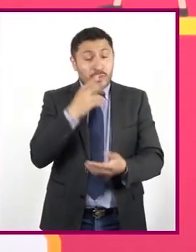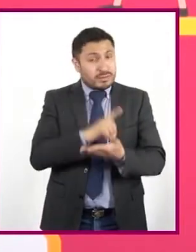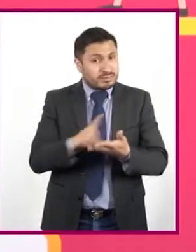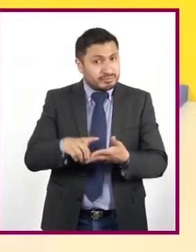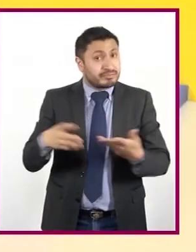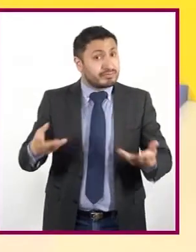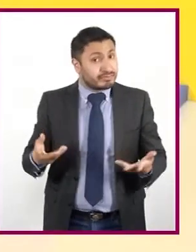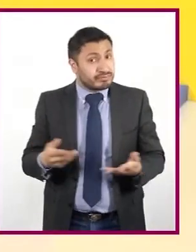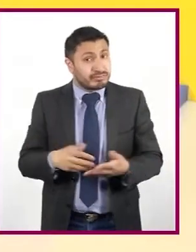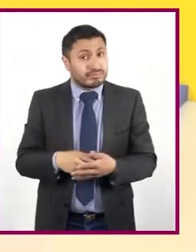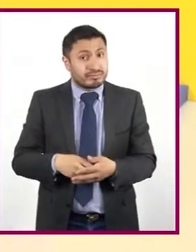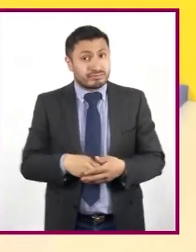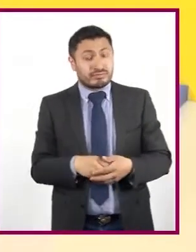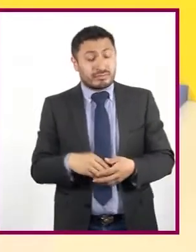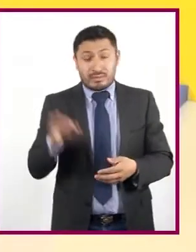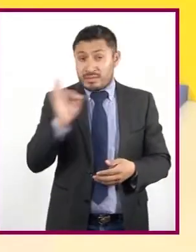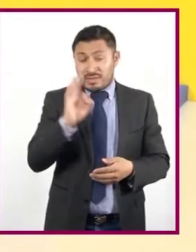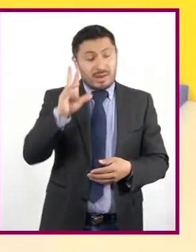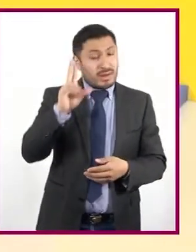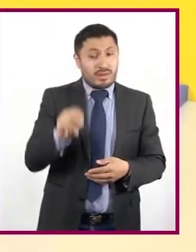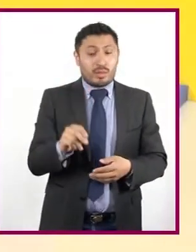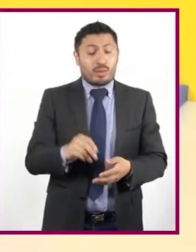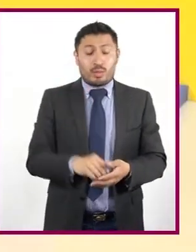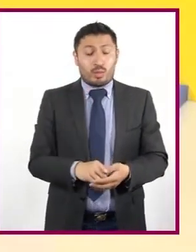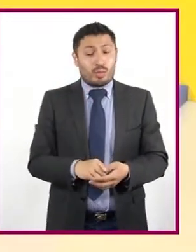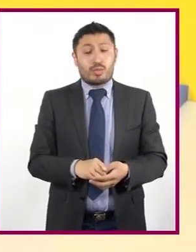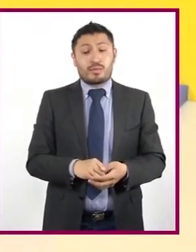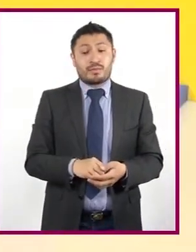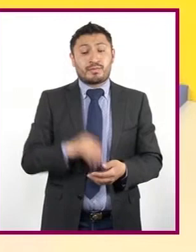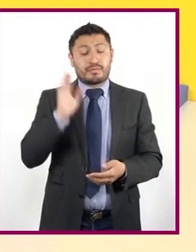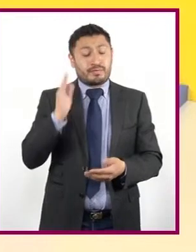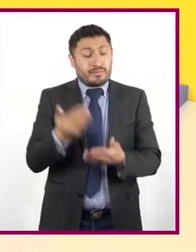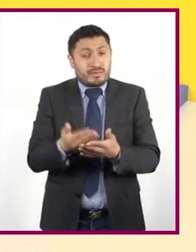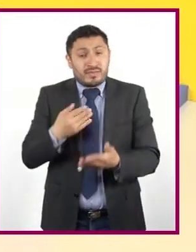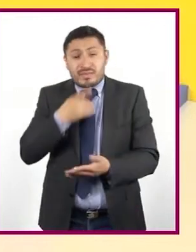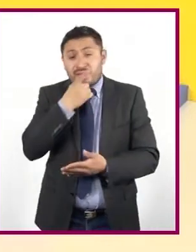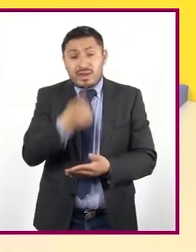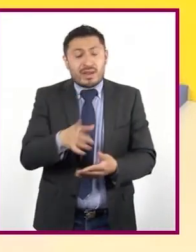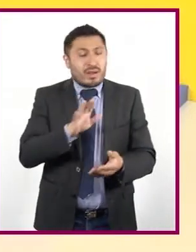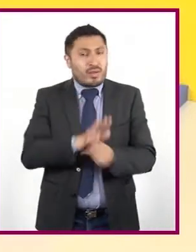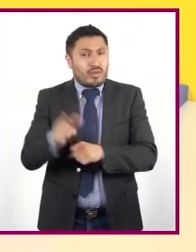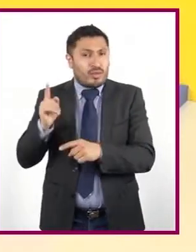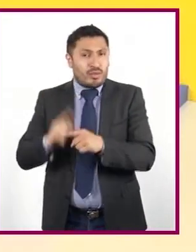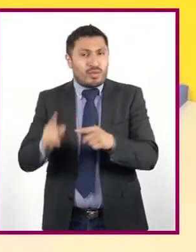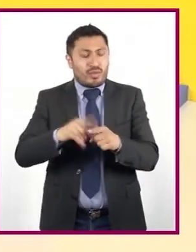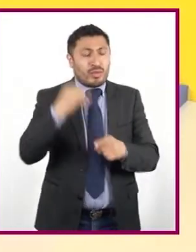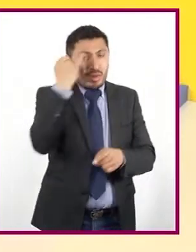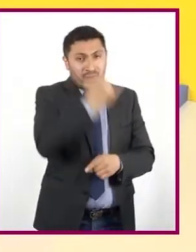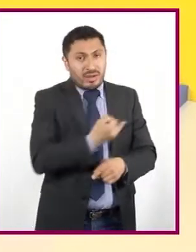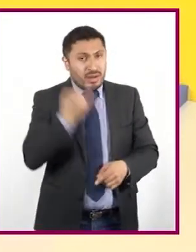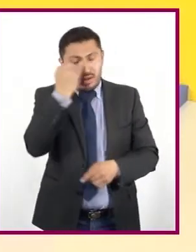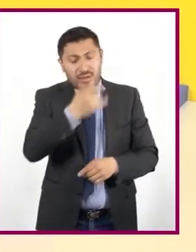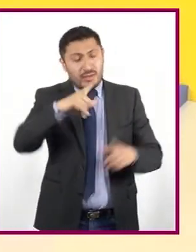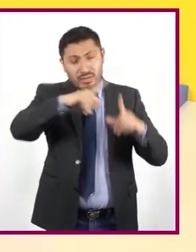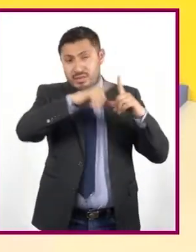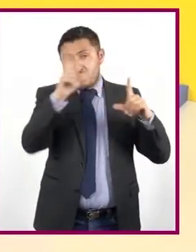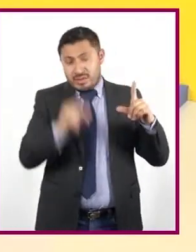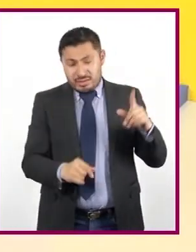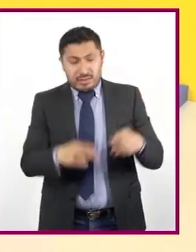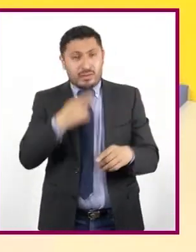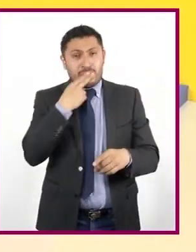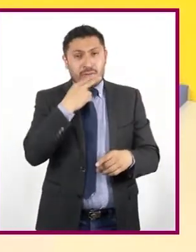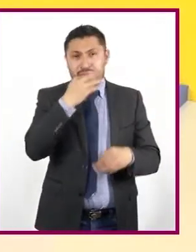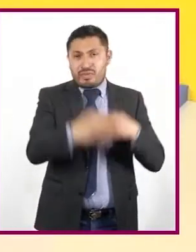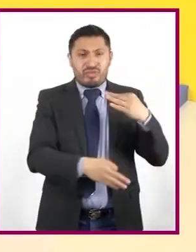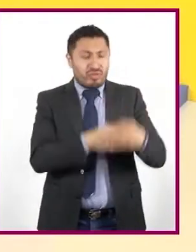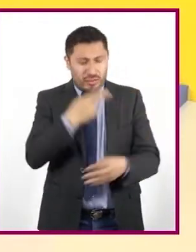derechos? Posiblemente no. Ya mencionamos los diferentes idiomas que se hablan en el país. Todos